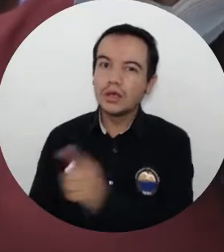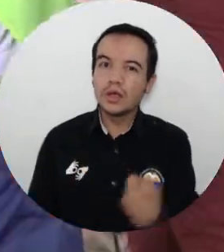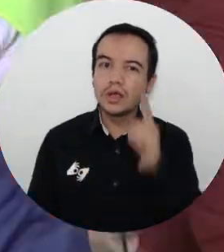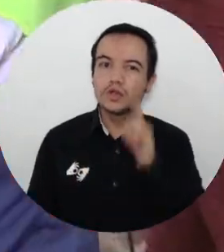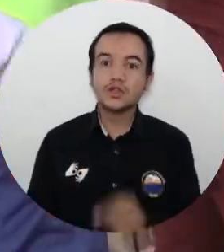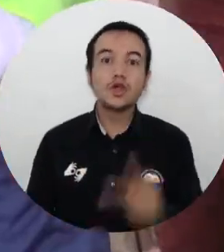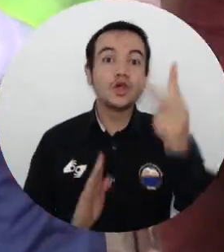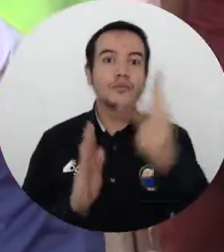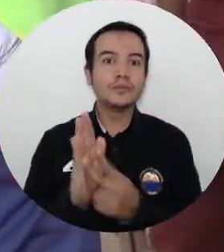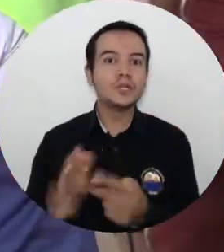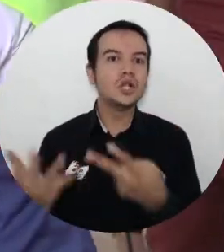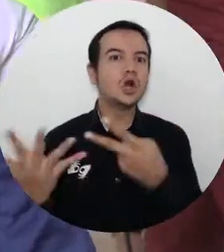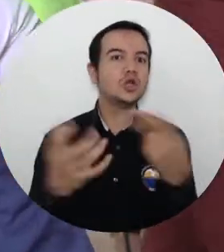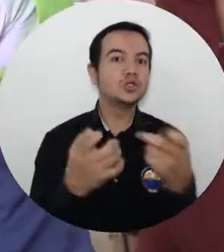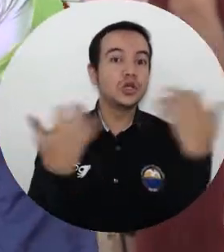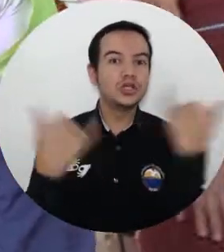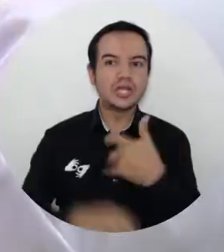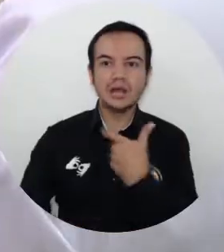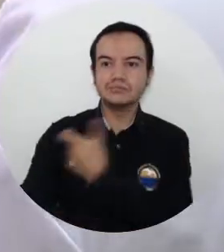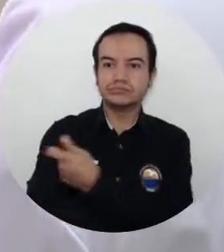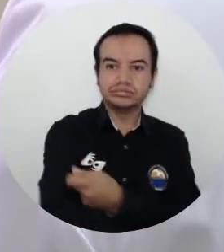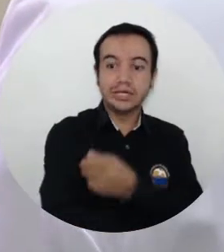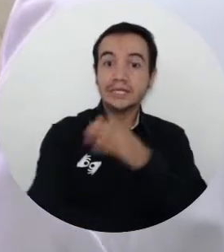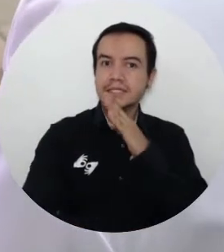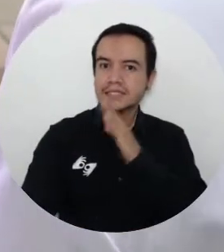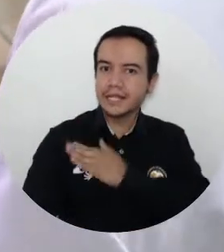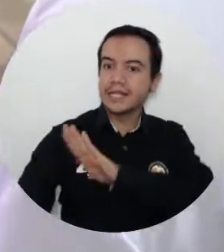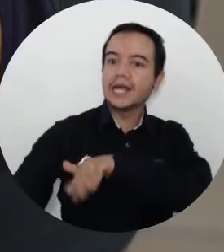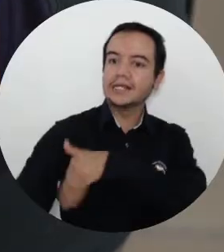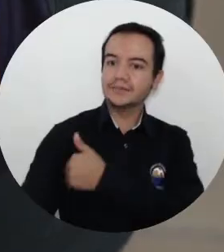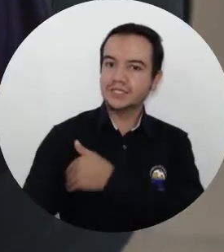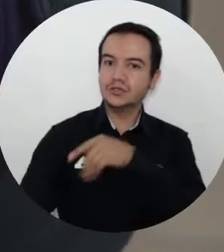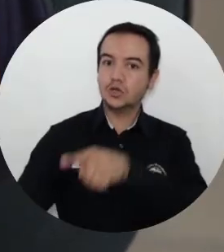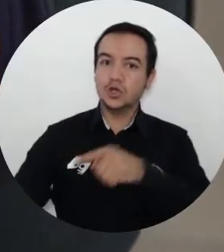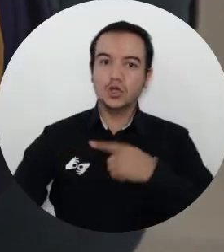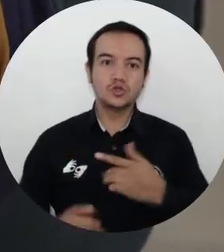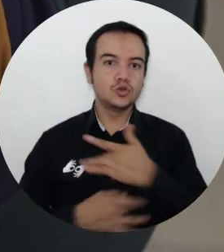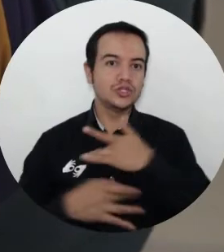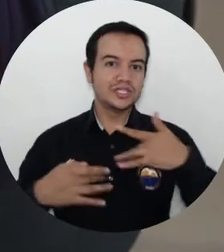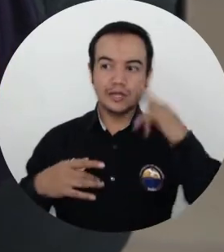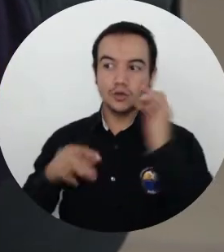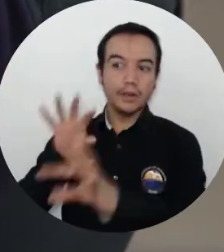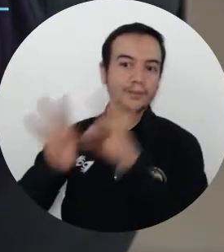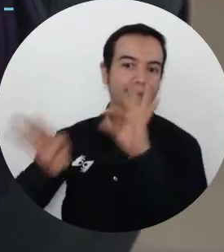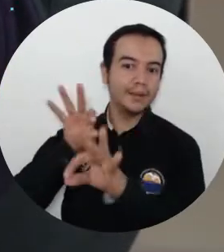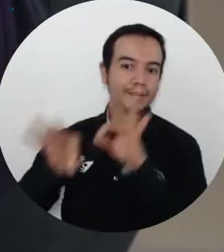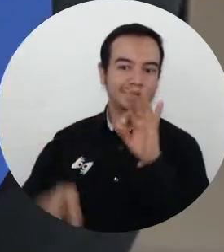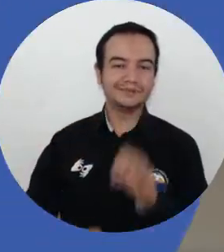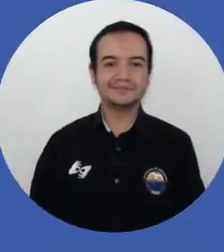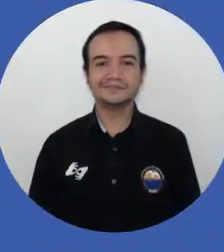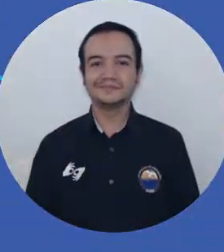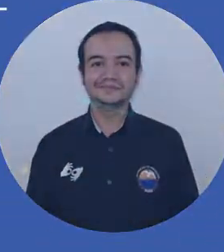de Estudios Superiores fueron priorizados por el Ministerio de Salud en la etapa 3 del Plan Nacional de Vacunación.